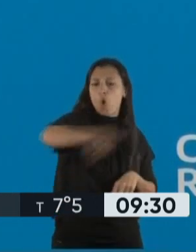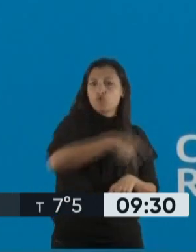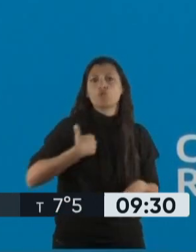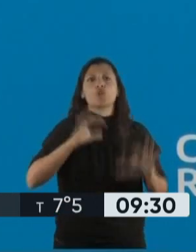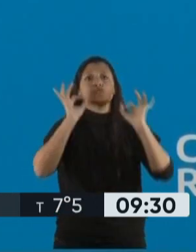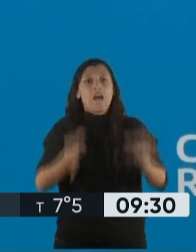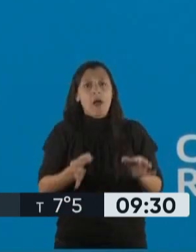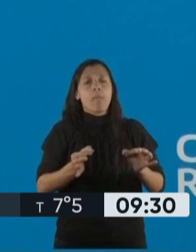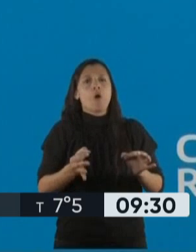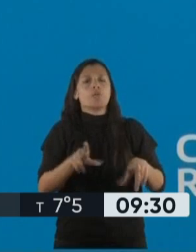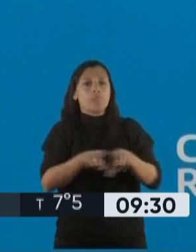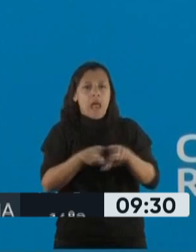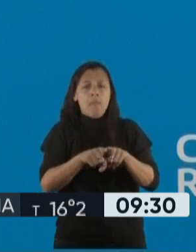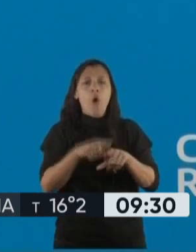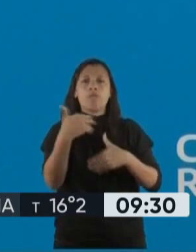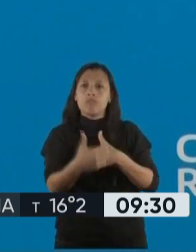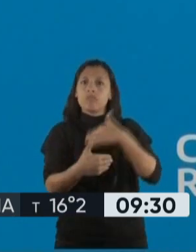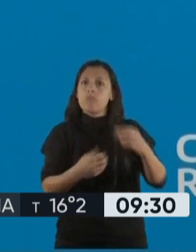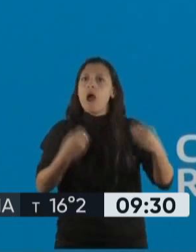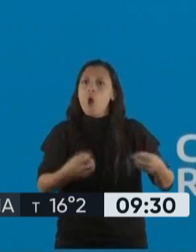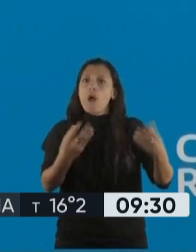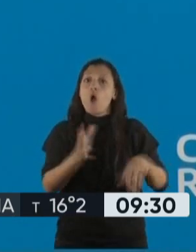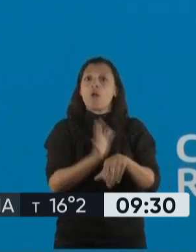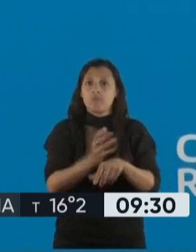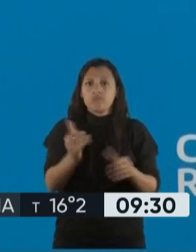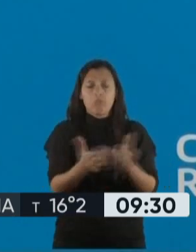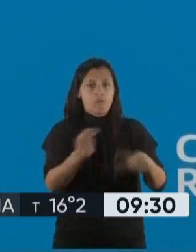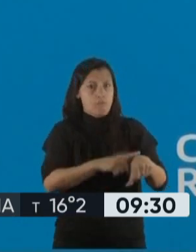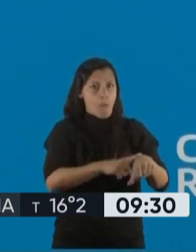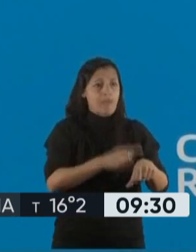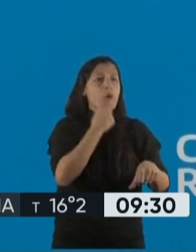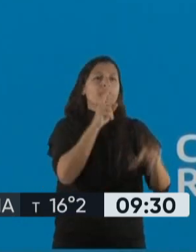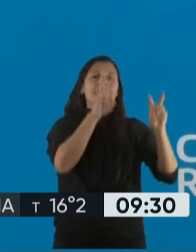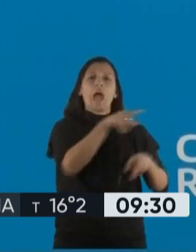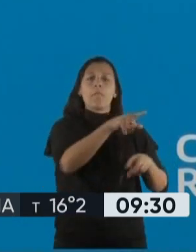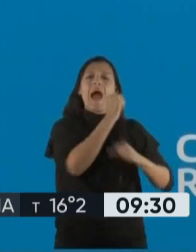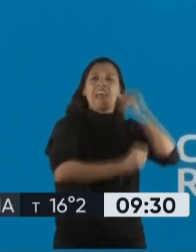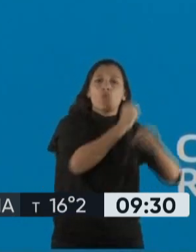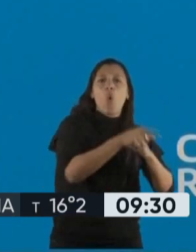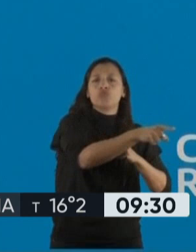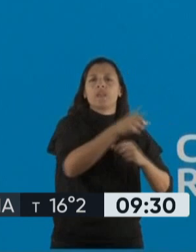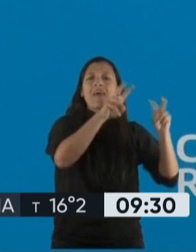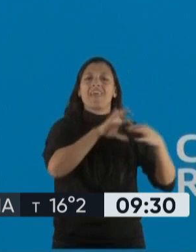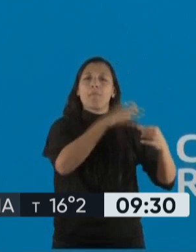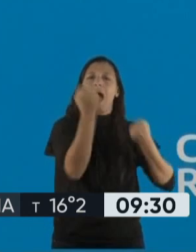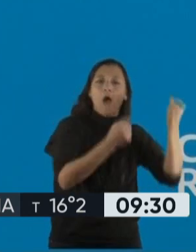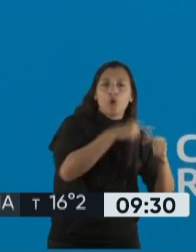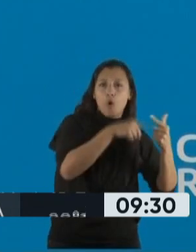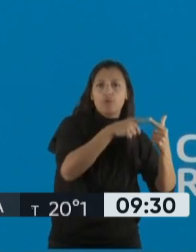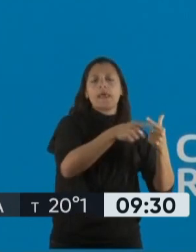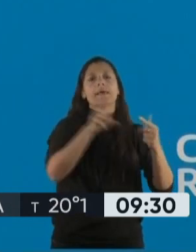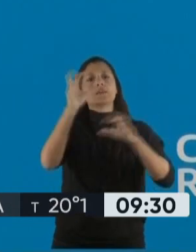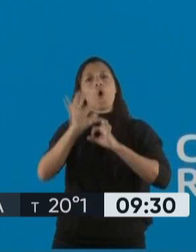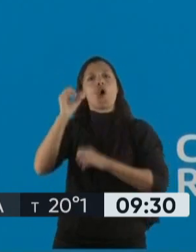solo se sostiene, sino que además en muchos casos y en algunas áreas se acelera, como en el caso de la industria automotriz y en los casos de las industrias, de la